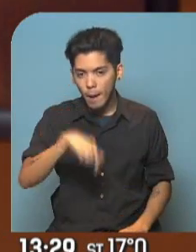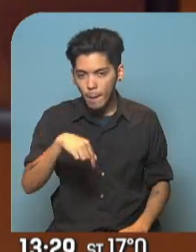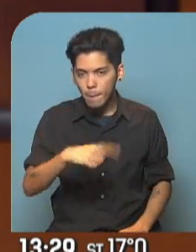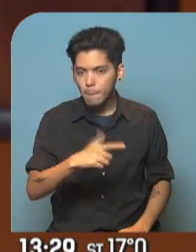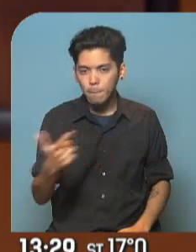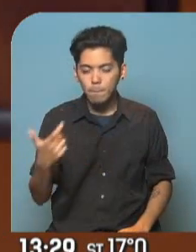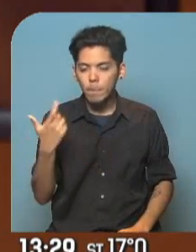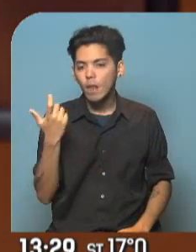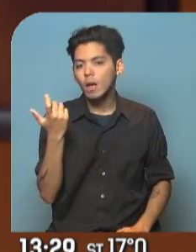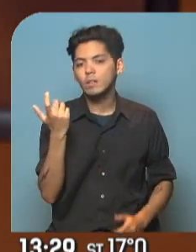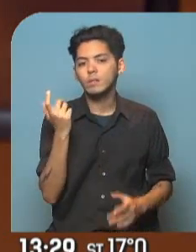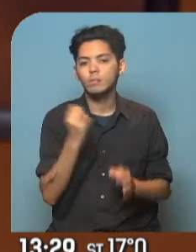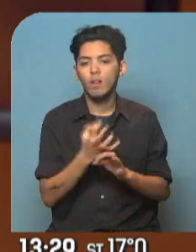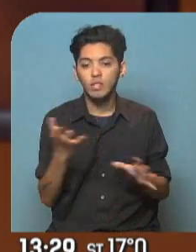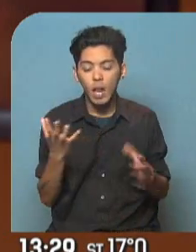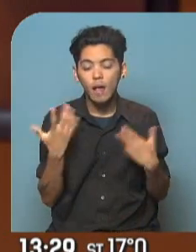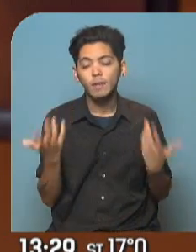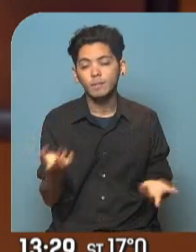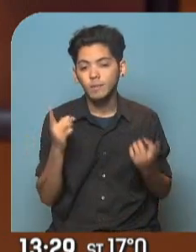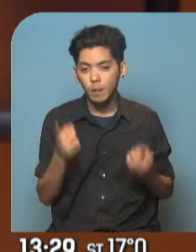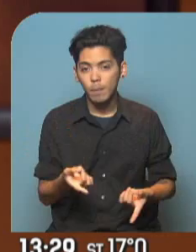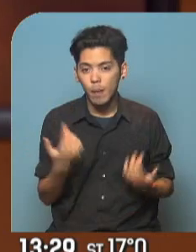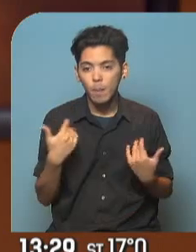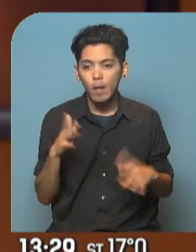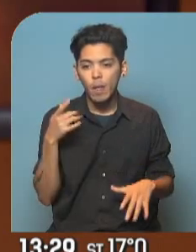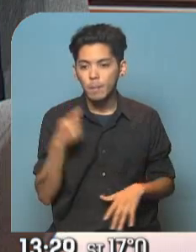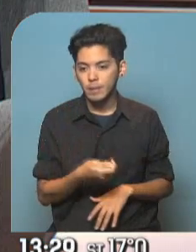no tener profesionales también nos puede